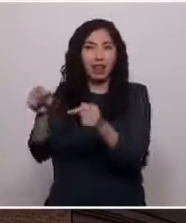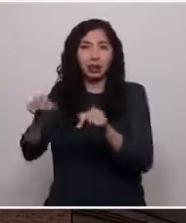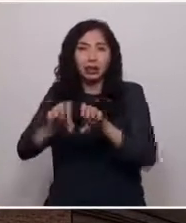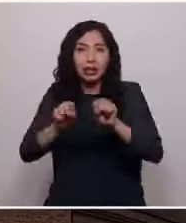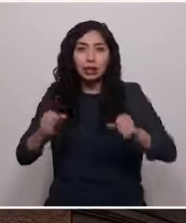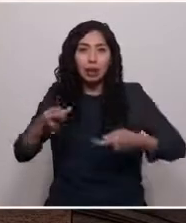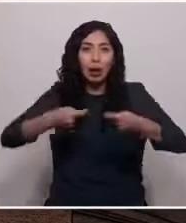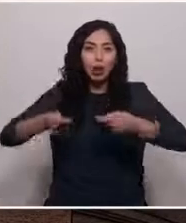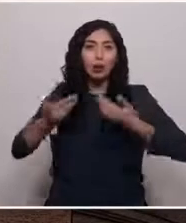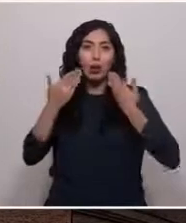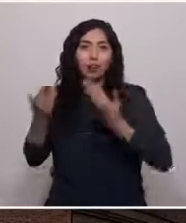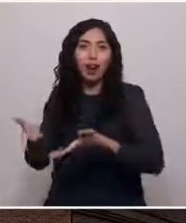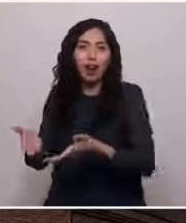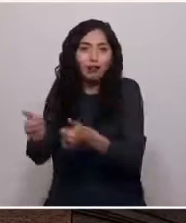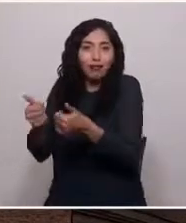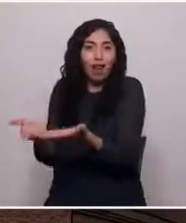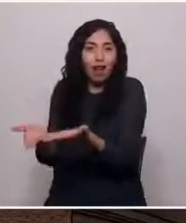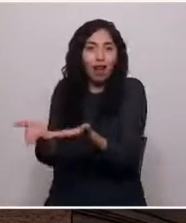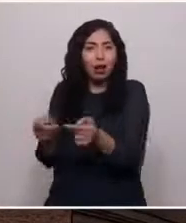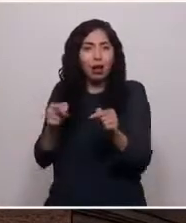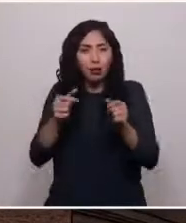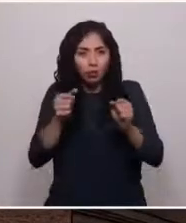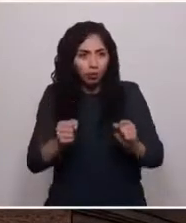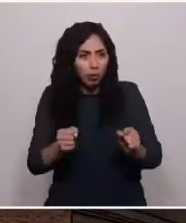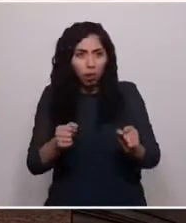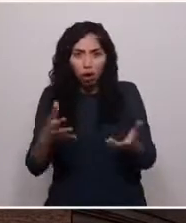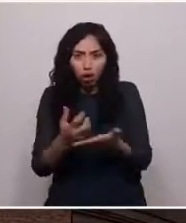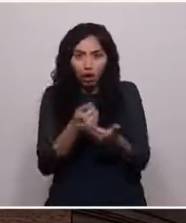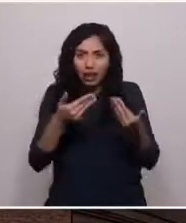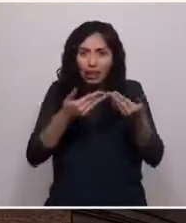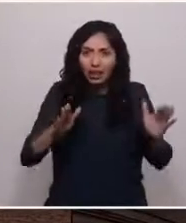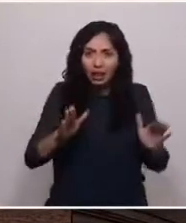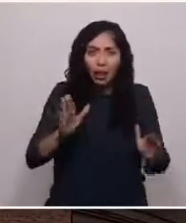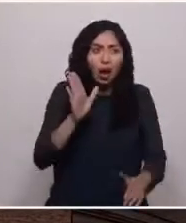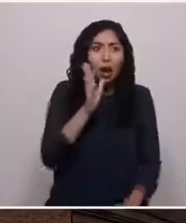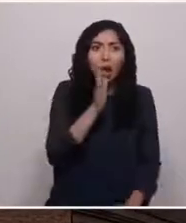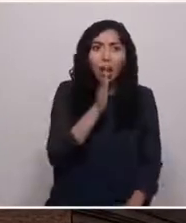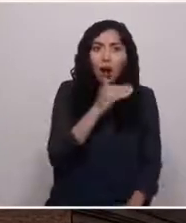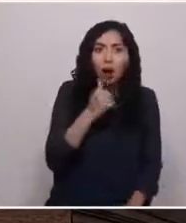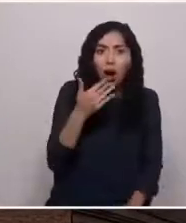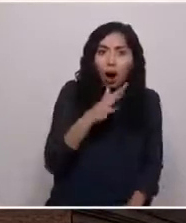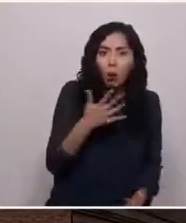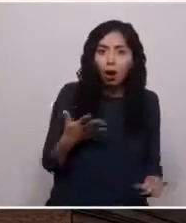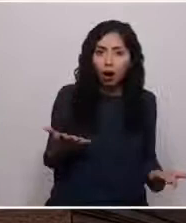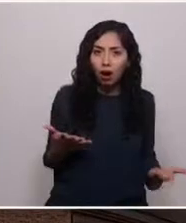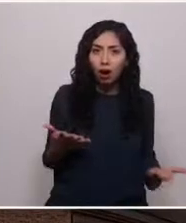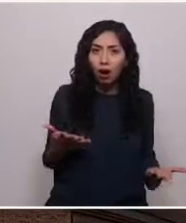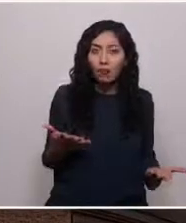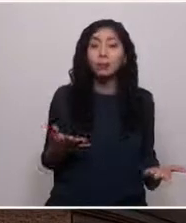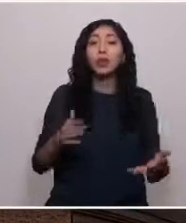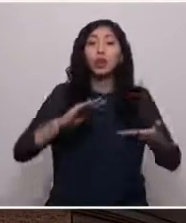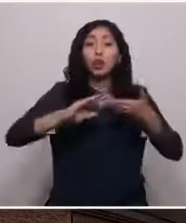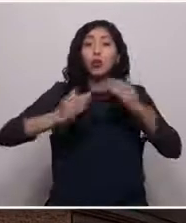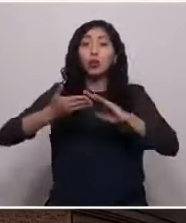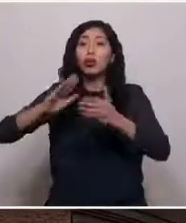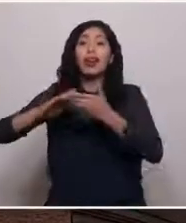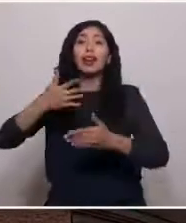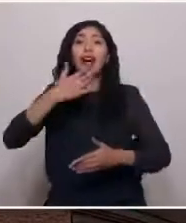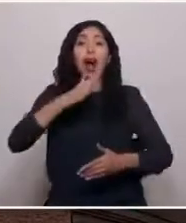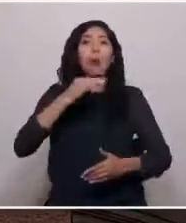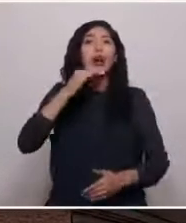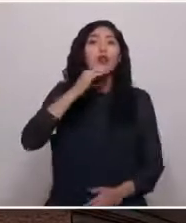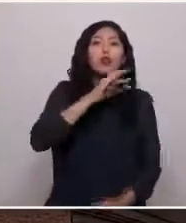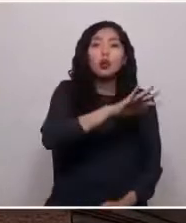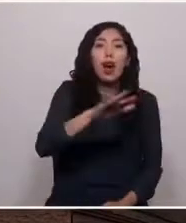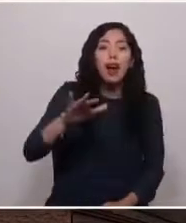es posible alguna libertad sin agua junto a las comunidades de agua potable o rural las mujeres modatima la